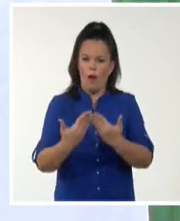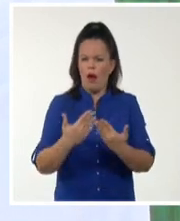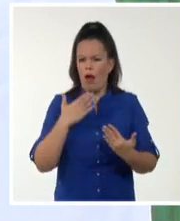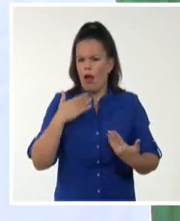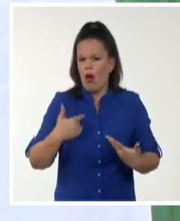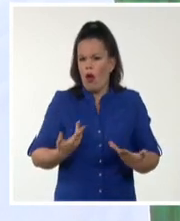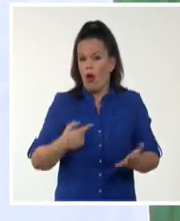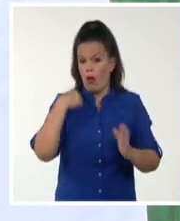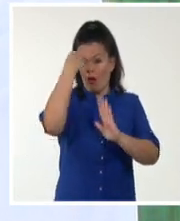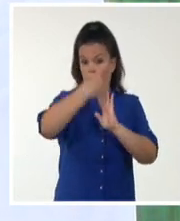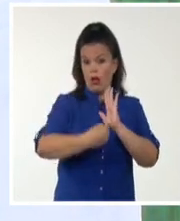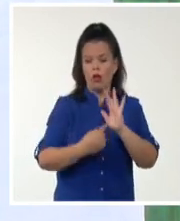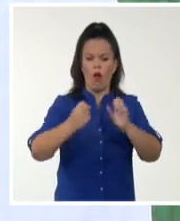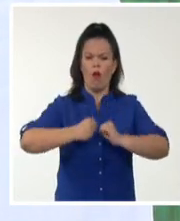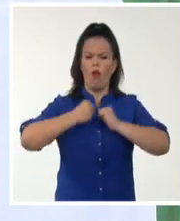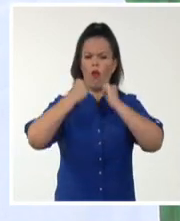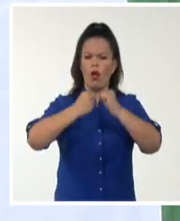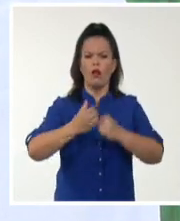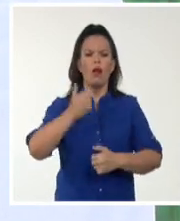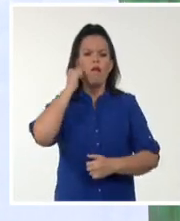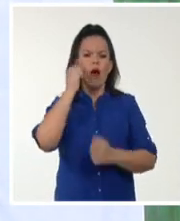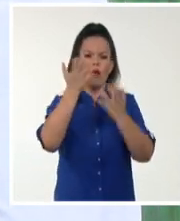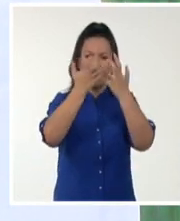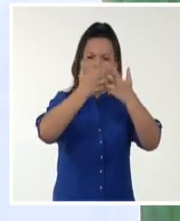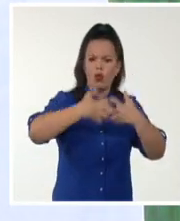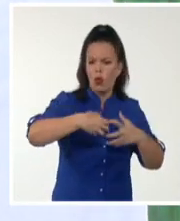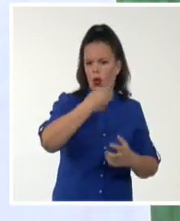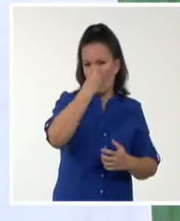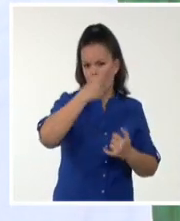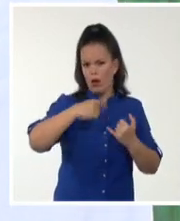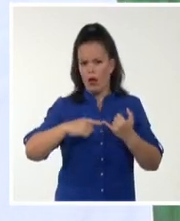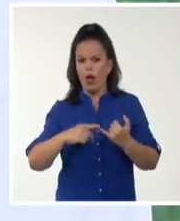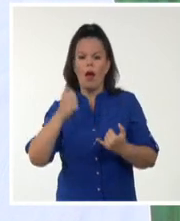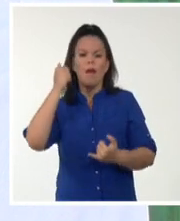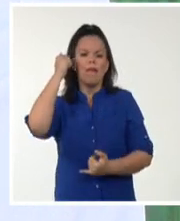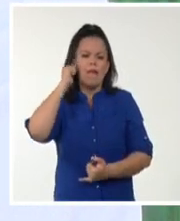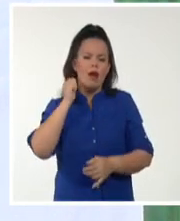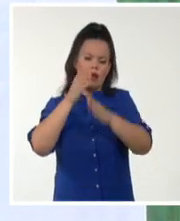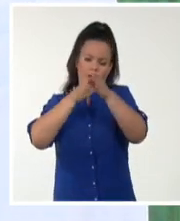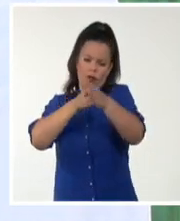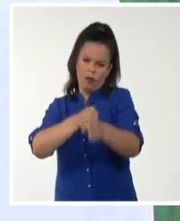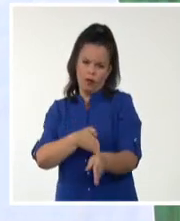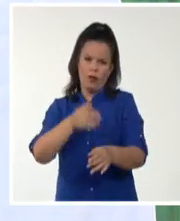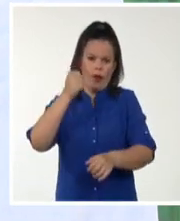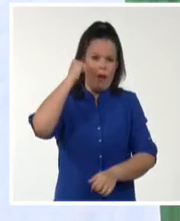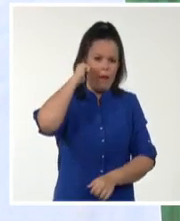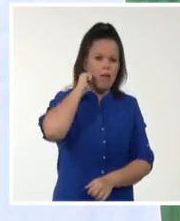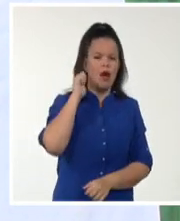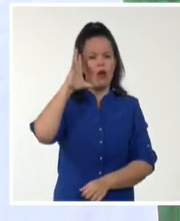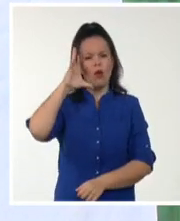Más productivos, más comprometidos, más honrados, más